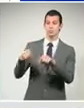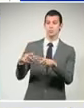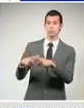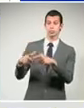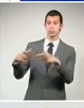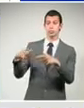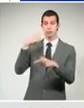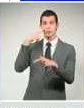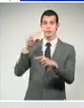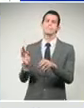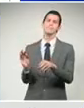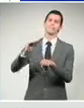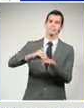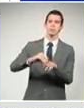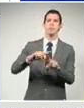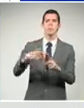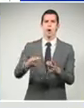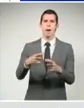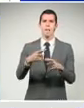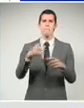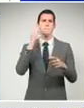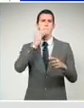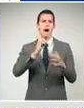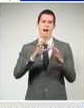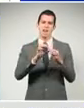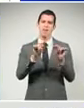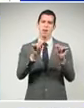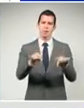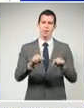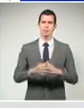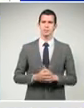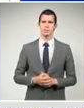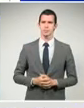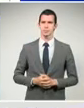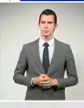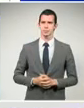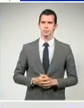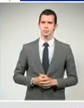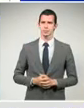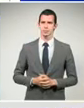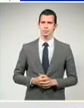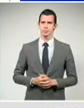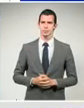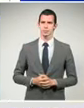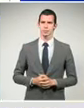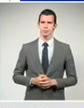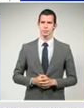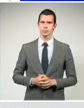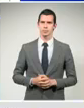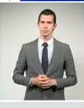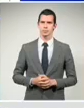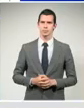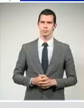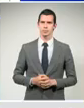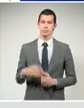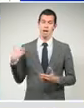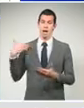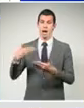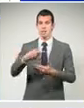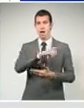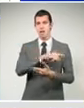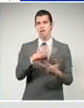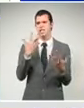estar incorporado en este grupo. Las tasas más elevadas hasta el día de ayer: Habana